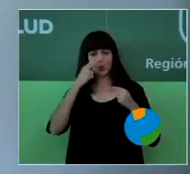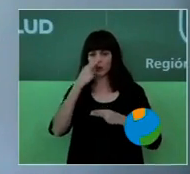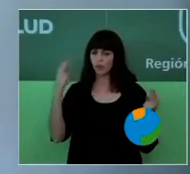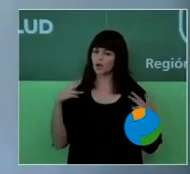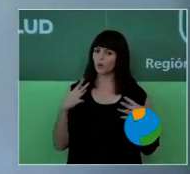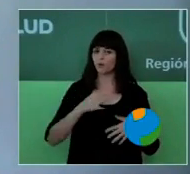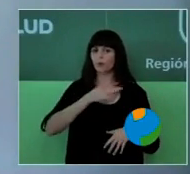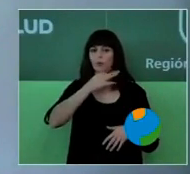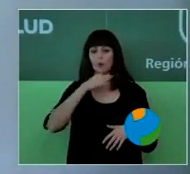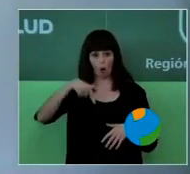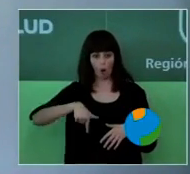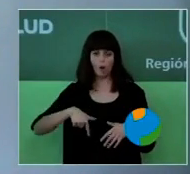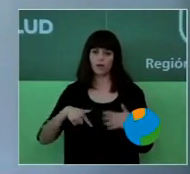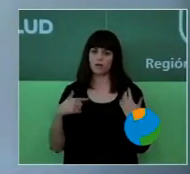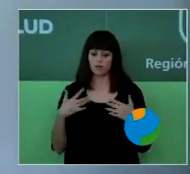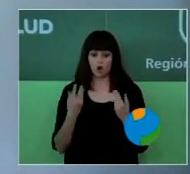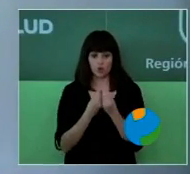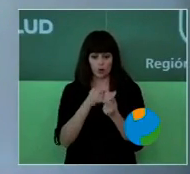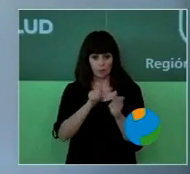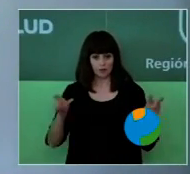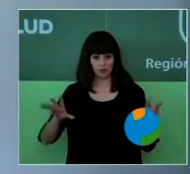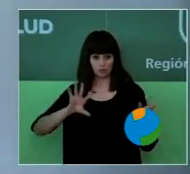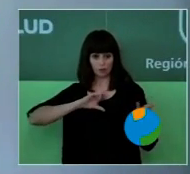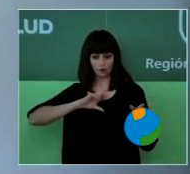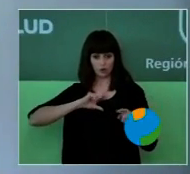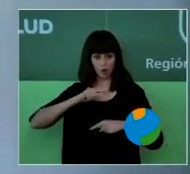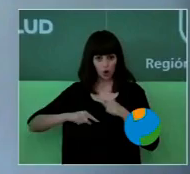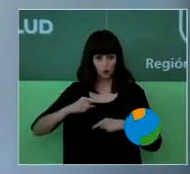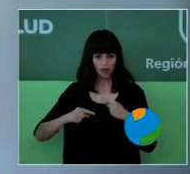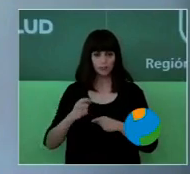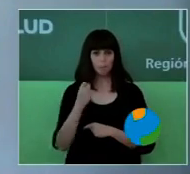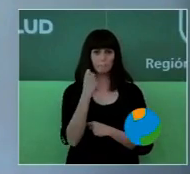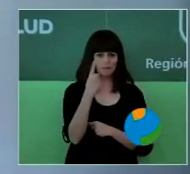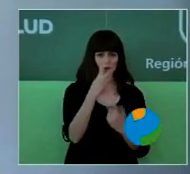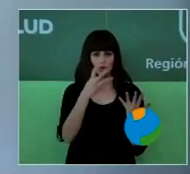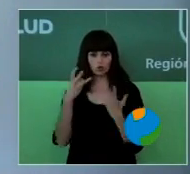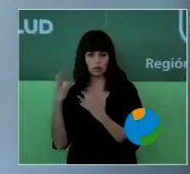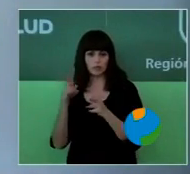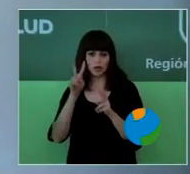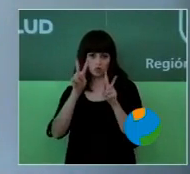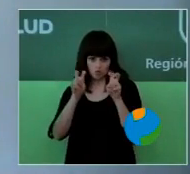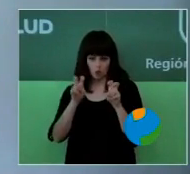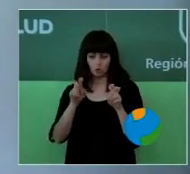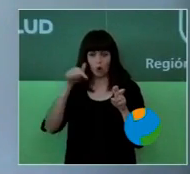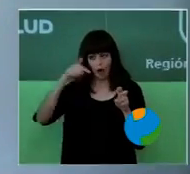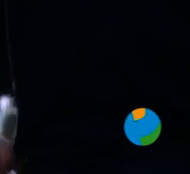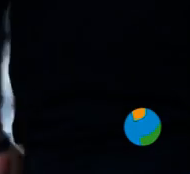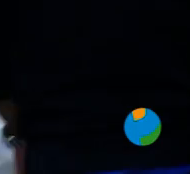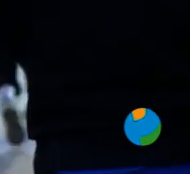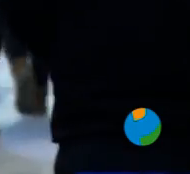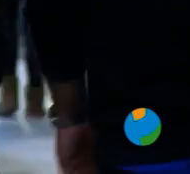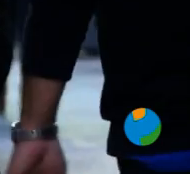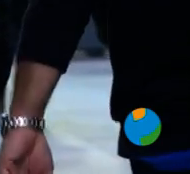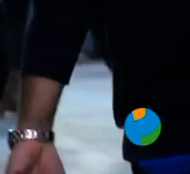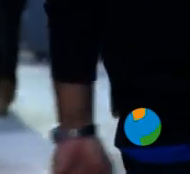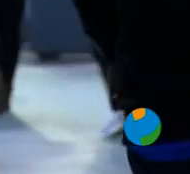hoy hemos batido de nuevo un récord en el número de casos diarios con más de 1800 nuevos casos declarados en el día de ayer según